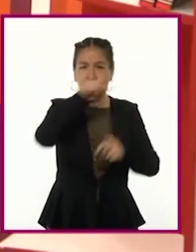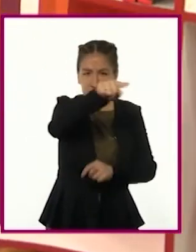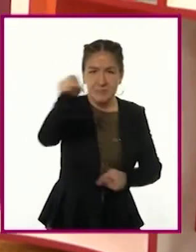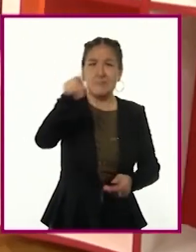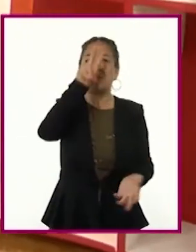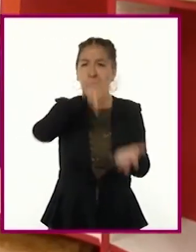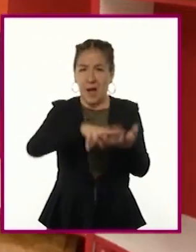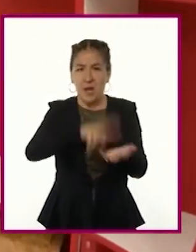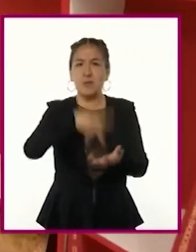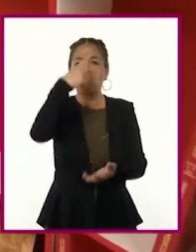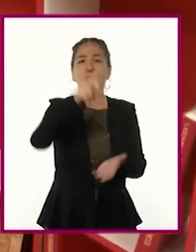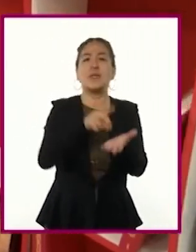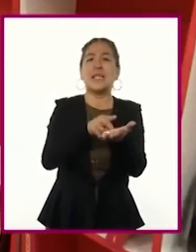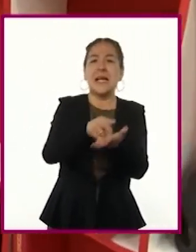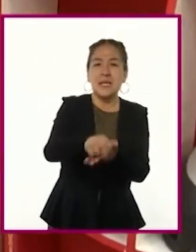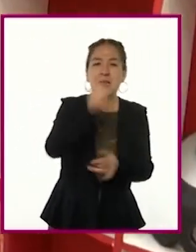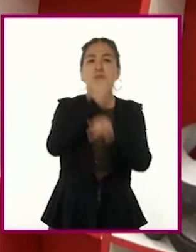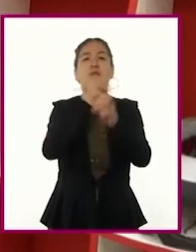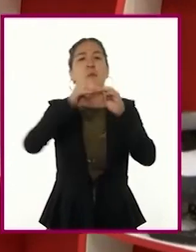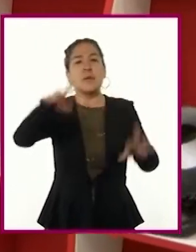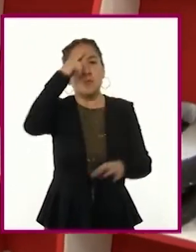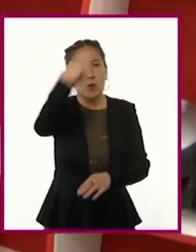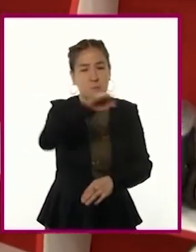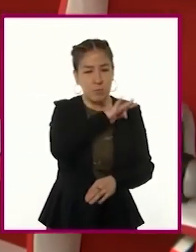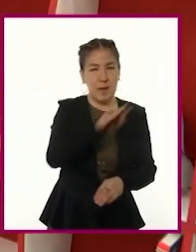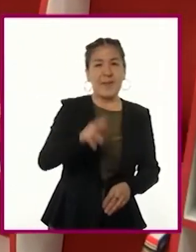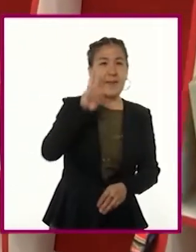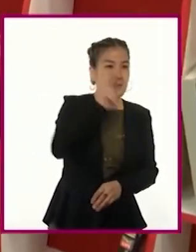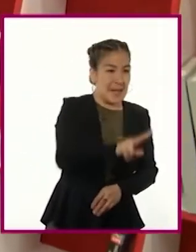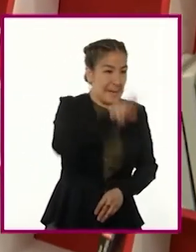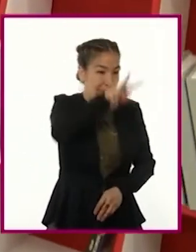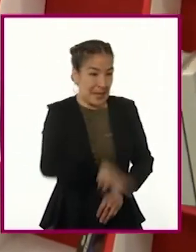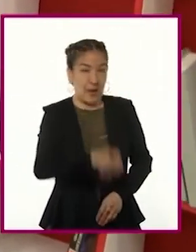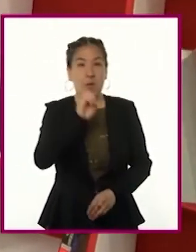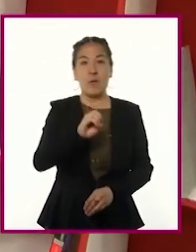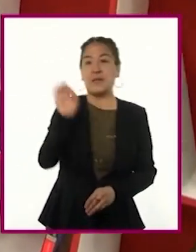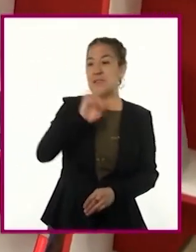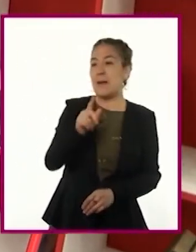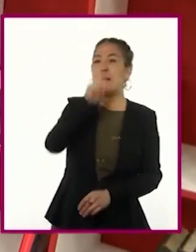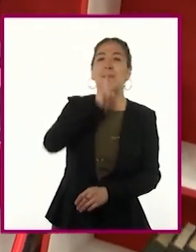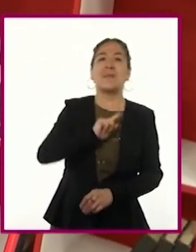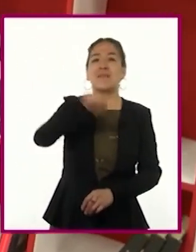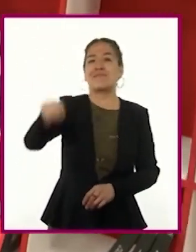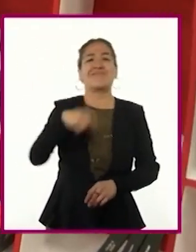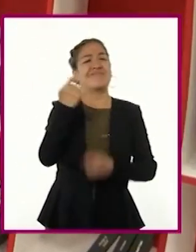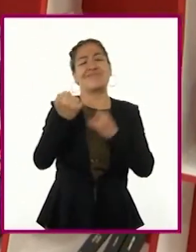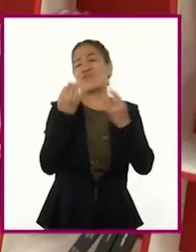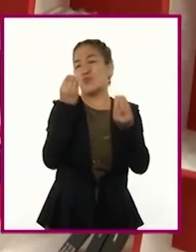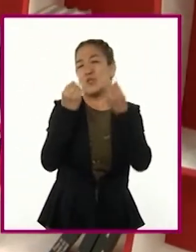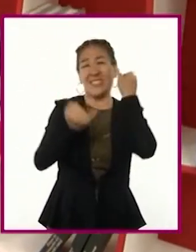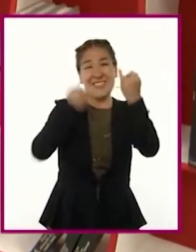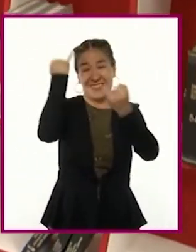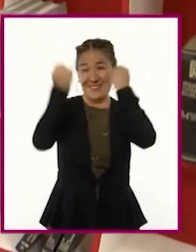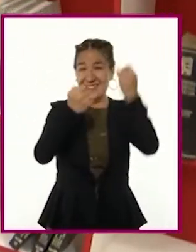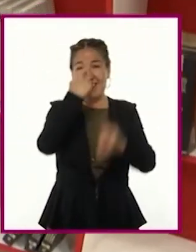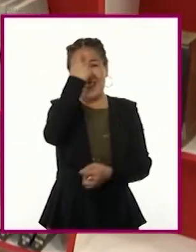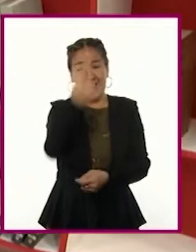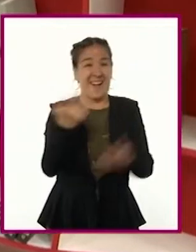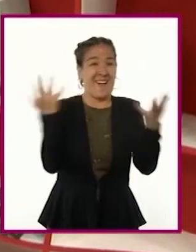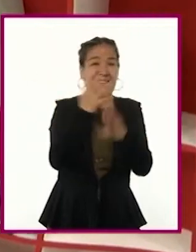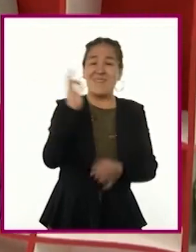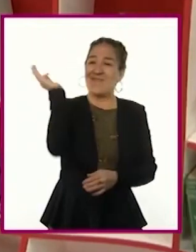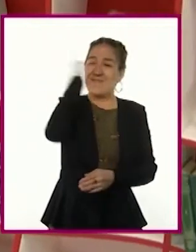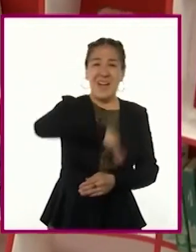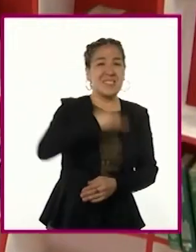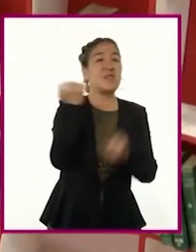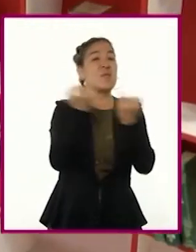la información te permitirá distinguir lo que es cierto entre todo el mar de creencias falsas y mentiras que se